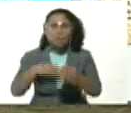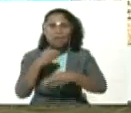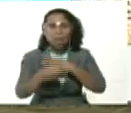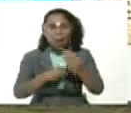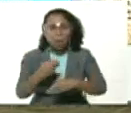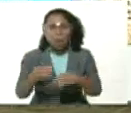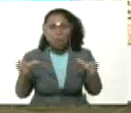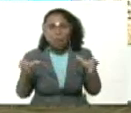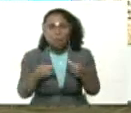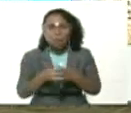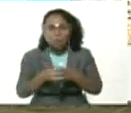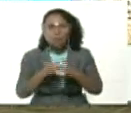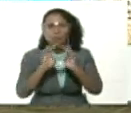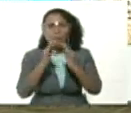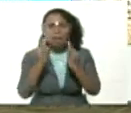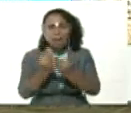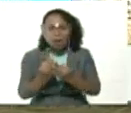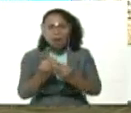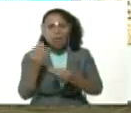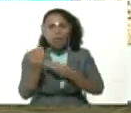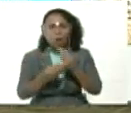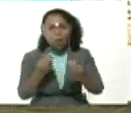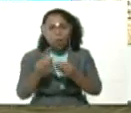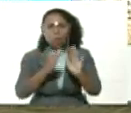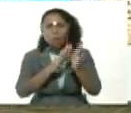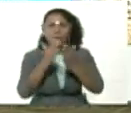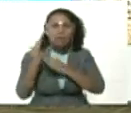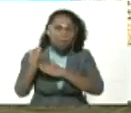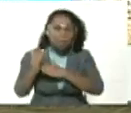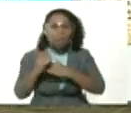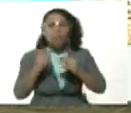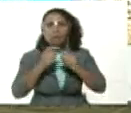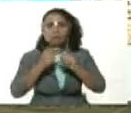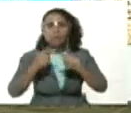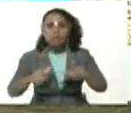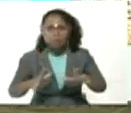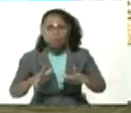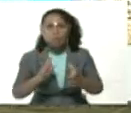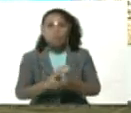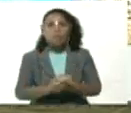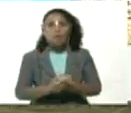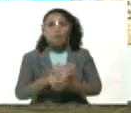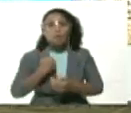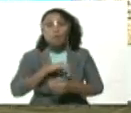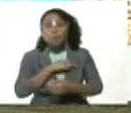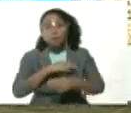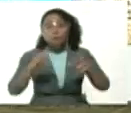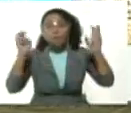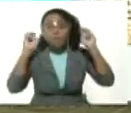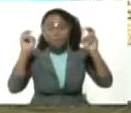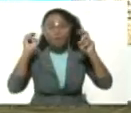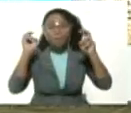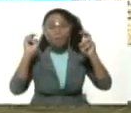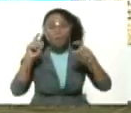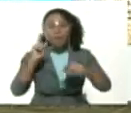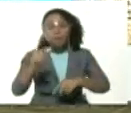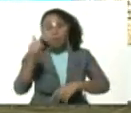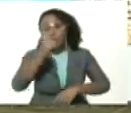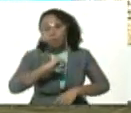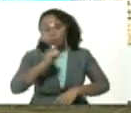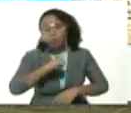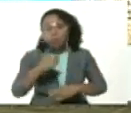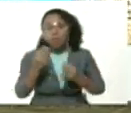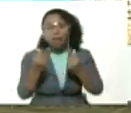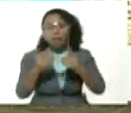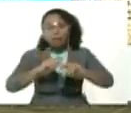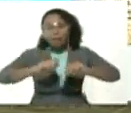Conuco pequeño, conuco familiar, conuco comunitario, conuco extendido. El conuco es nuestro concepto de sustentabilidad de la